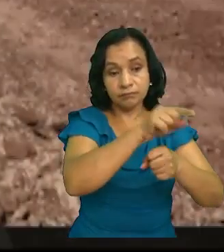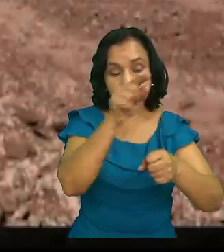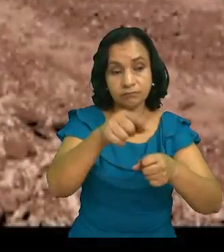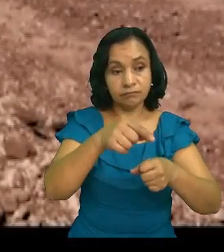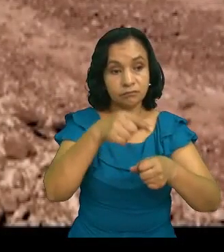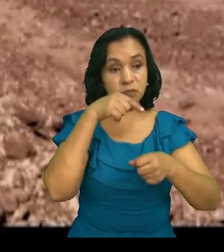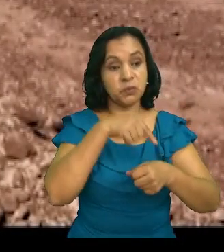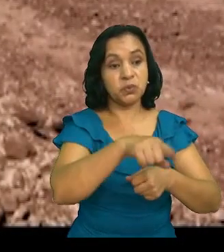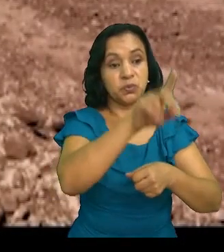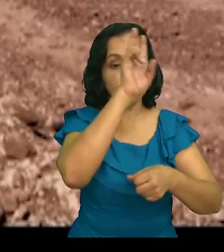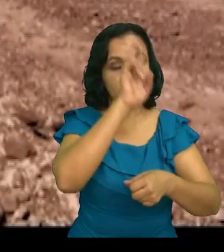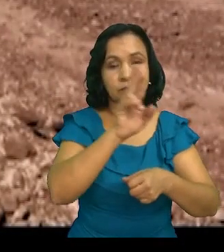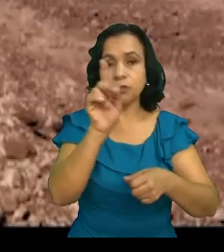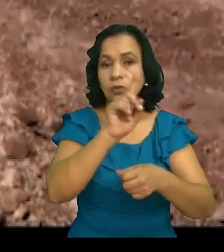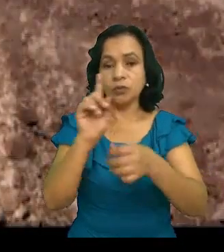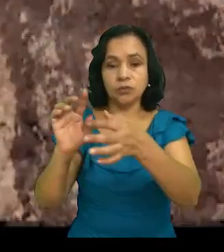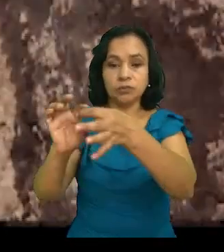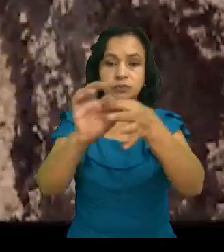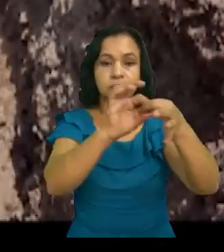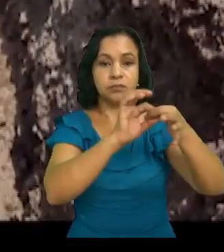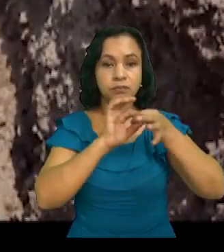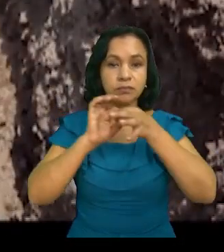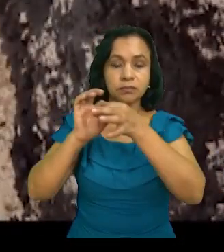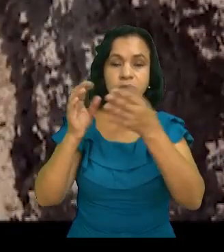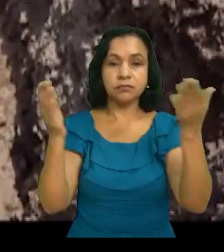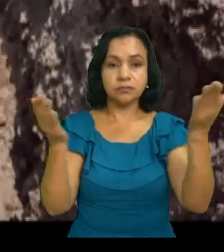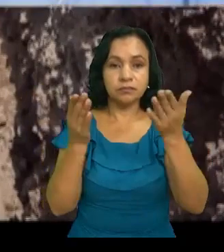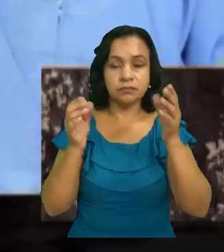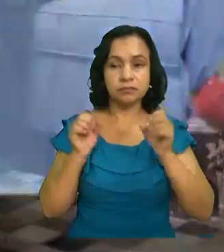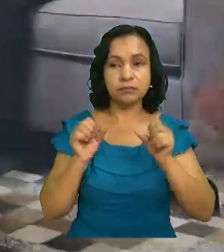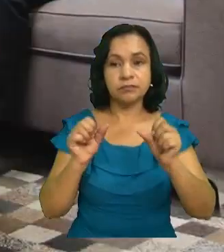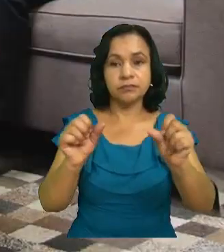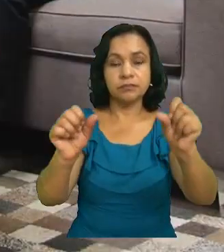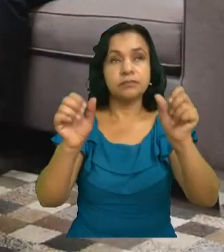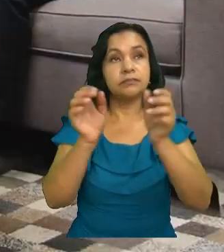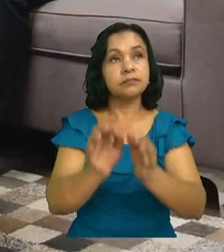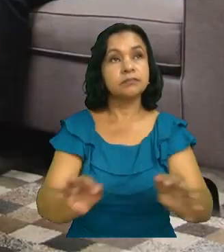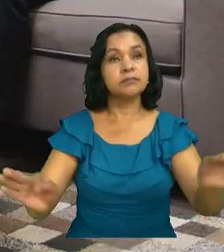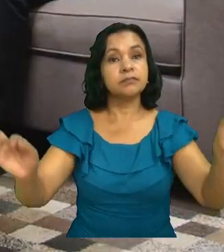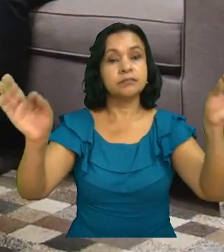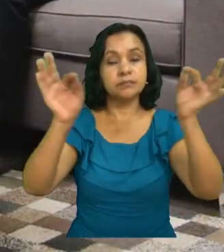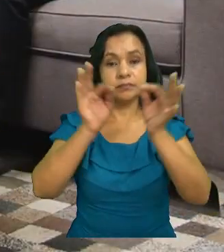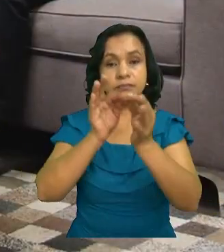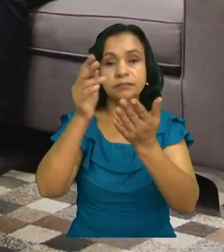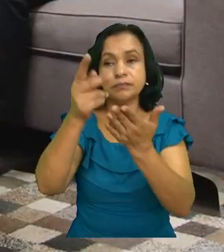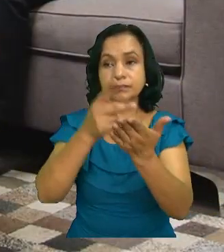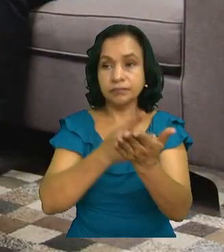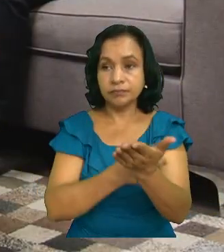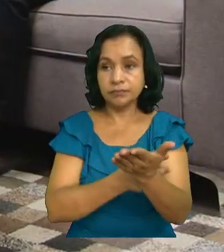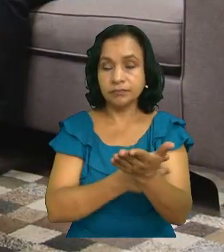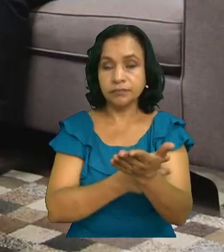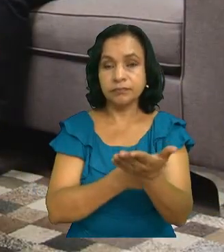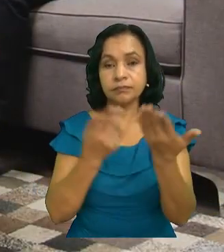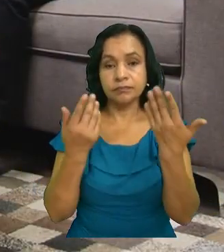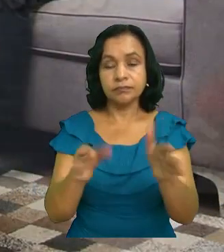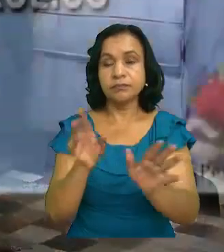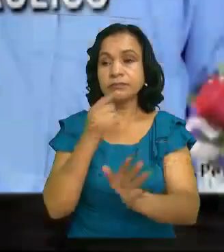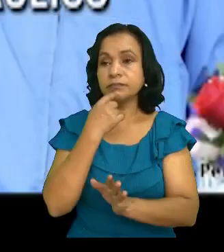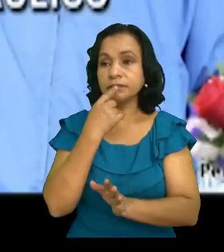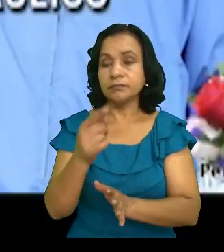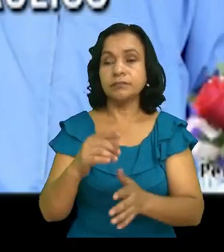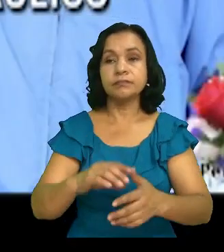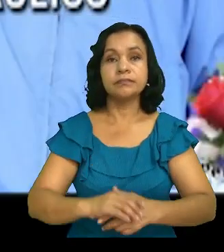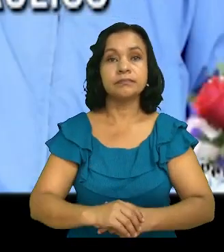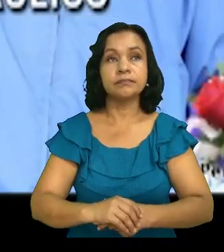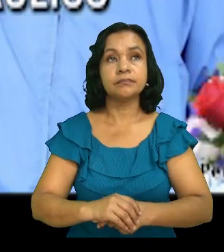claro hacia dónde avanzamos y cómo avanzamos en este importantísimo proyecto que hemos mencionado.